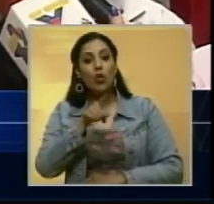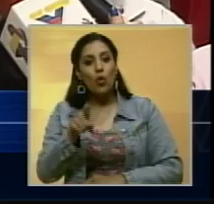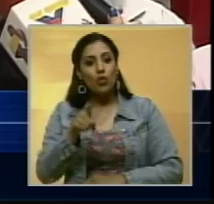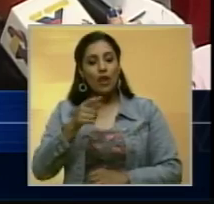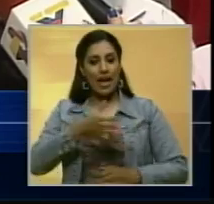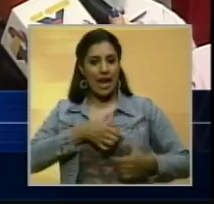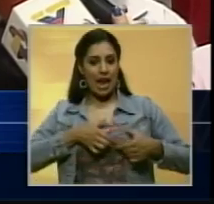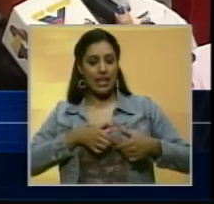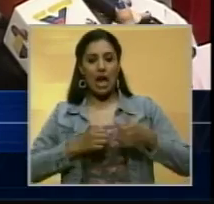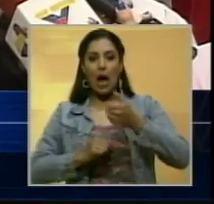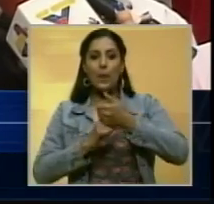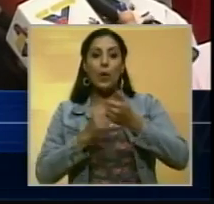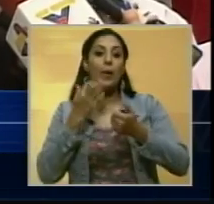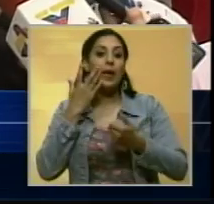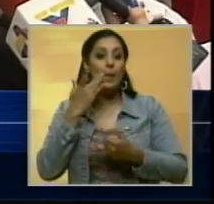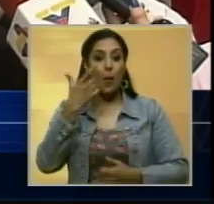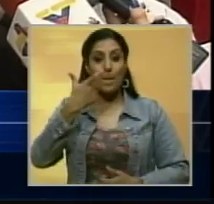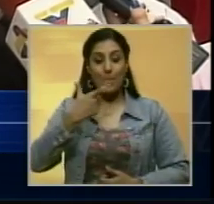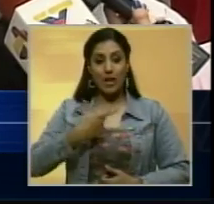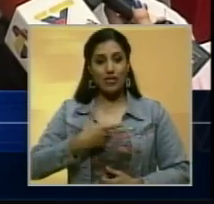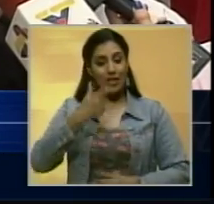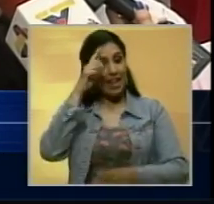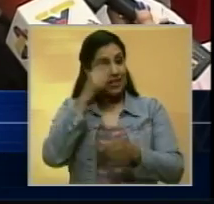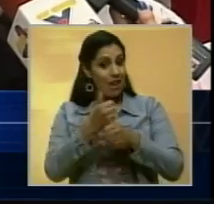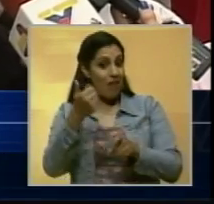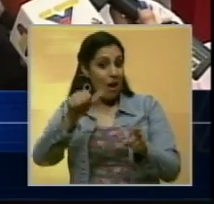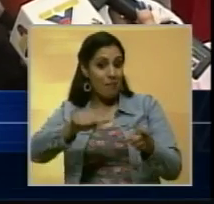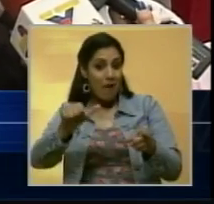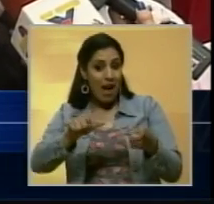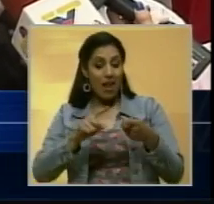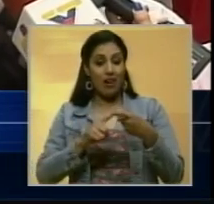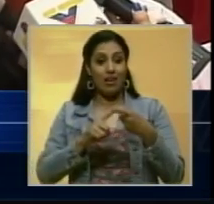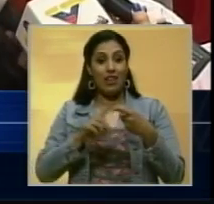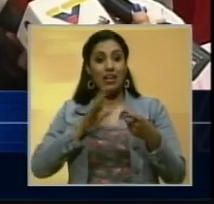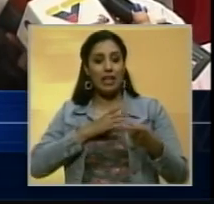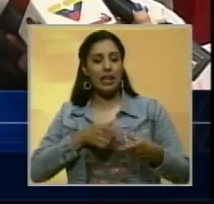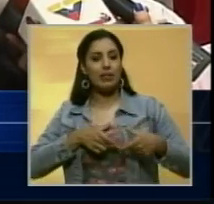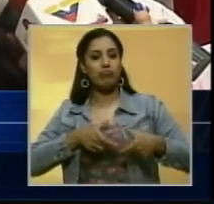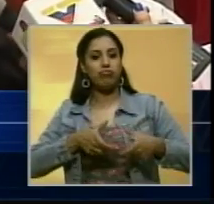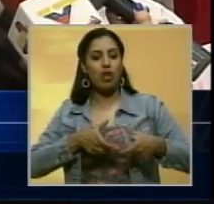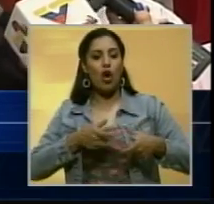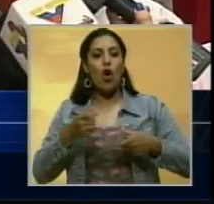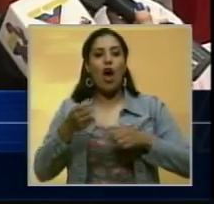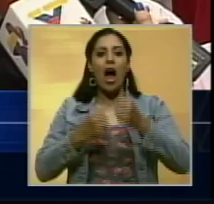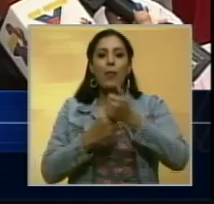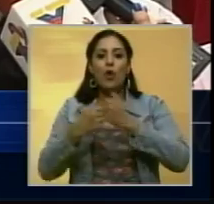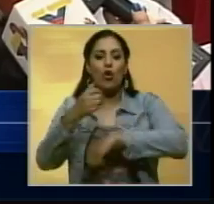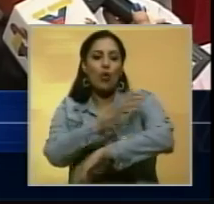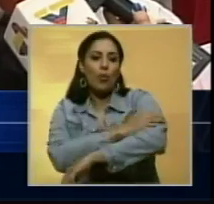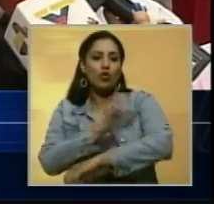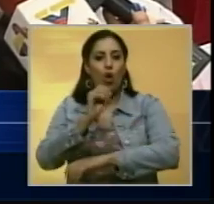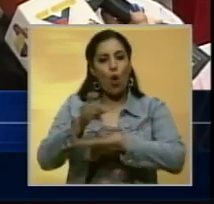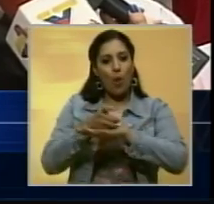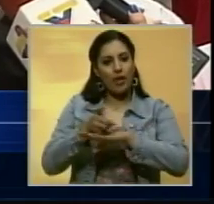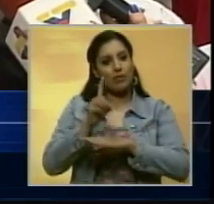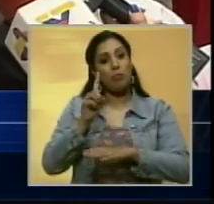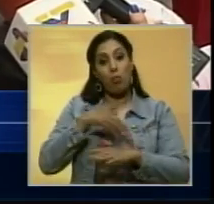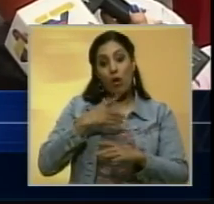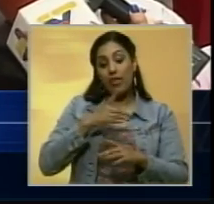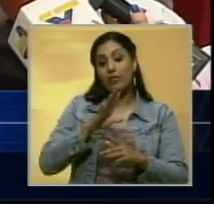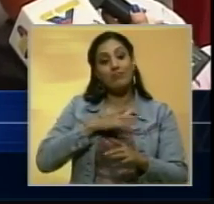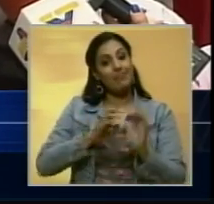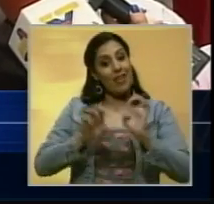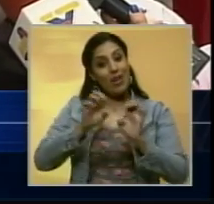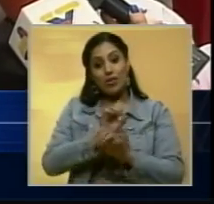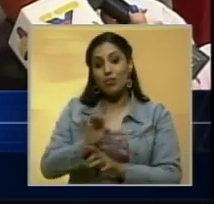carnet político. Si la persona no es eficiente en su trabajo y tiene un carnet político de la oposición y del gobierno, podrá ser sometido